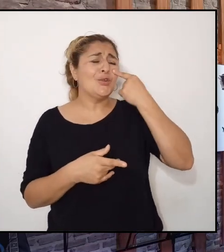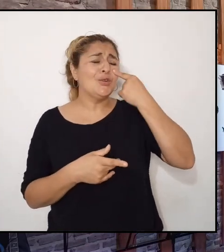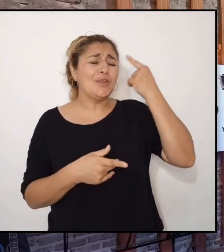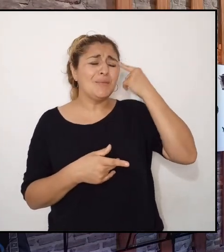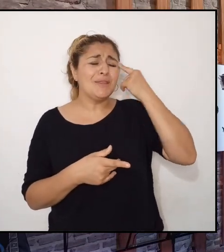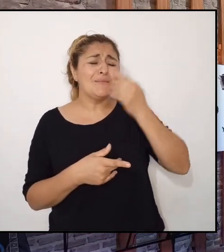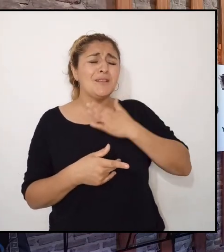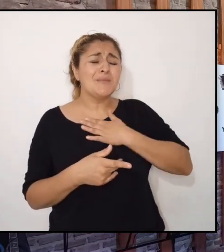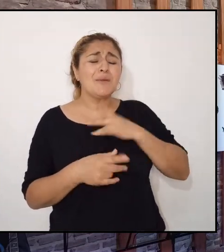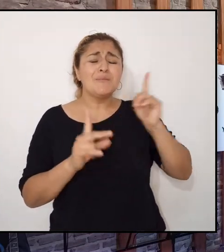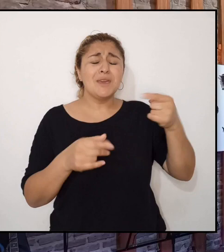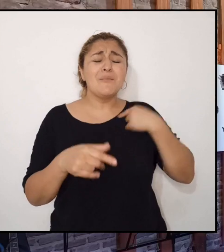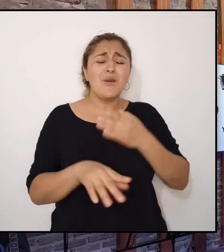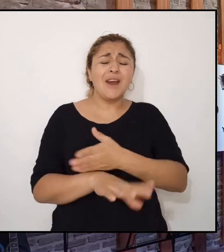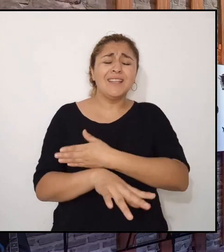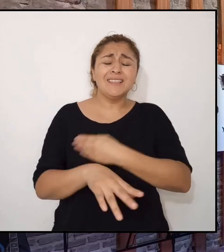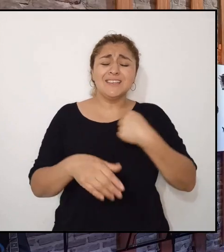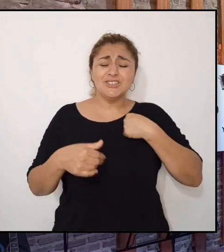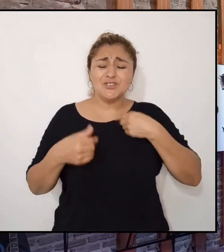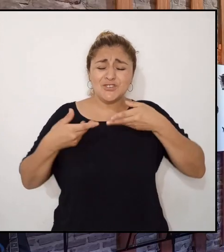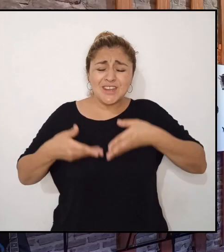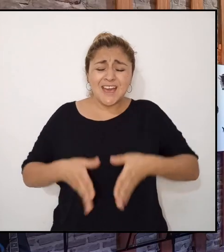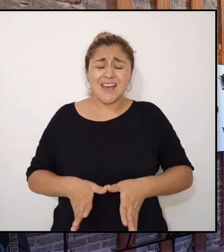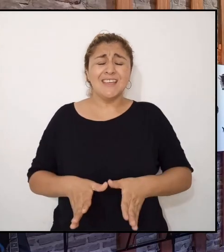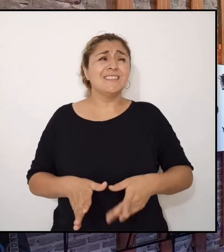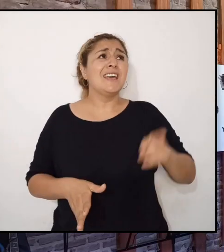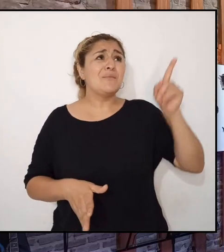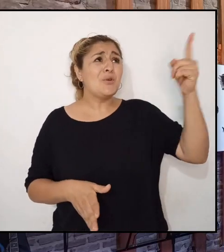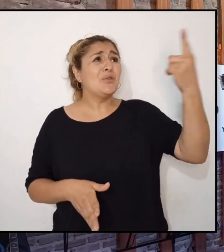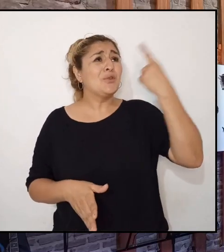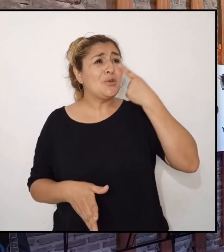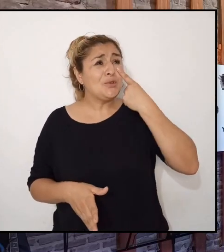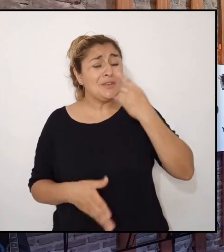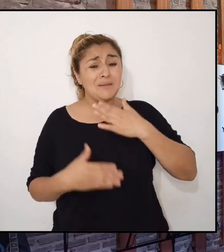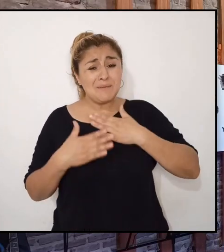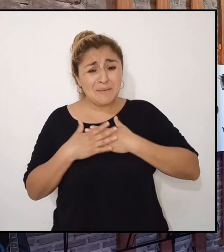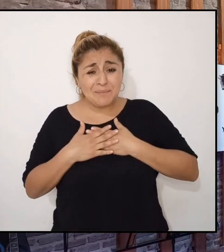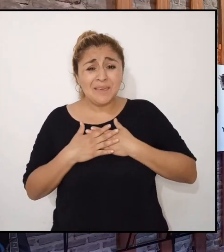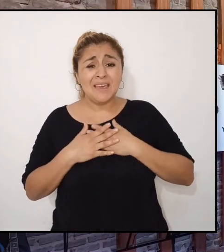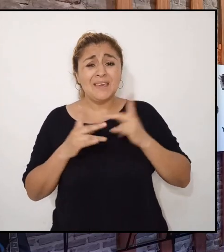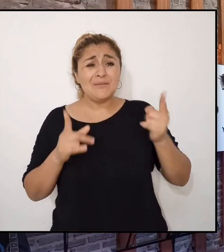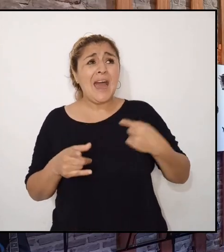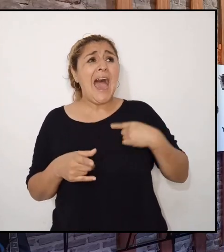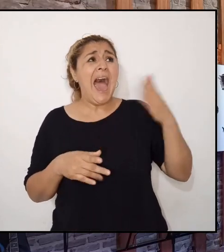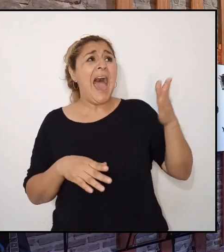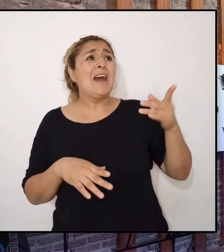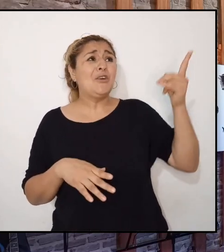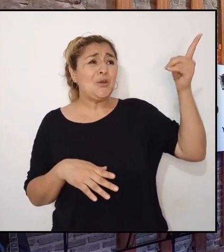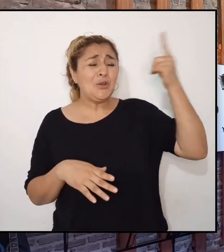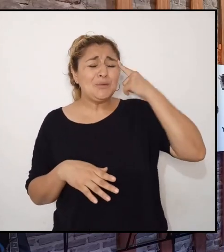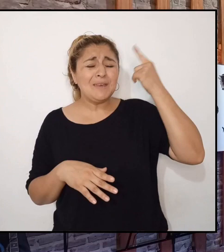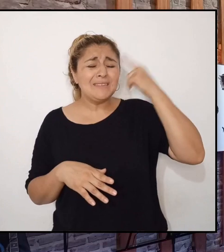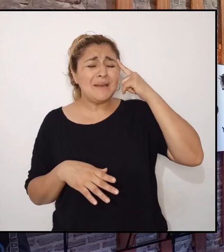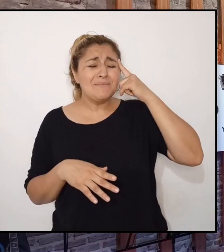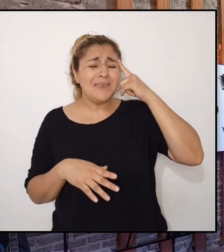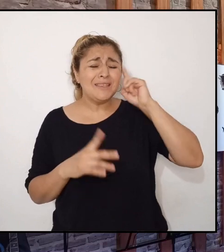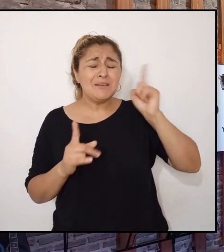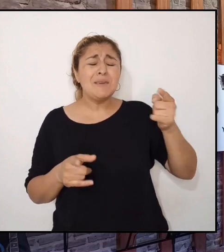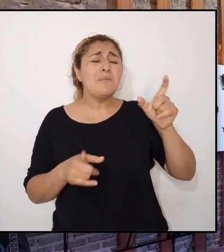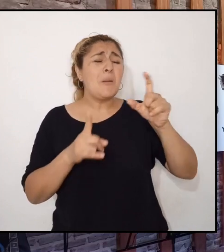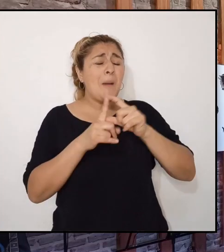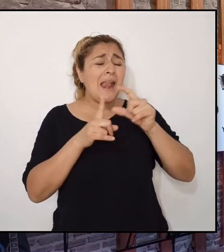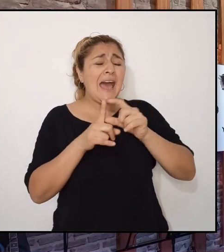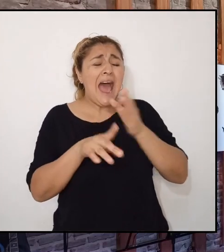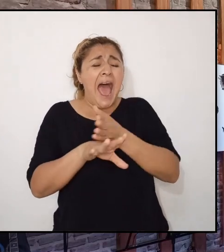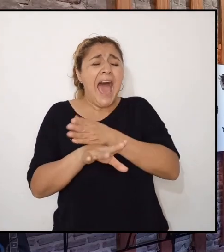dentro del vientre de mi madre. Señor, vos conocés mis pensamientos y las palabras antes que salgan de mi boca. Estás